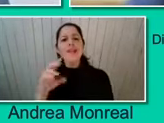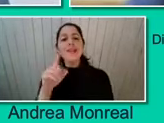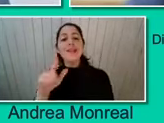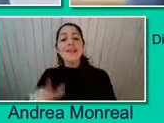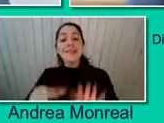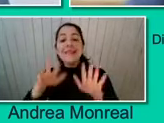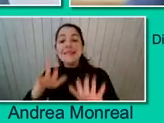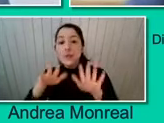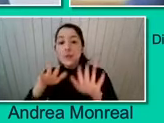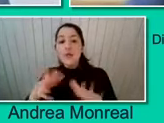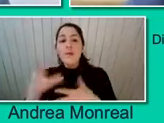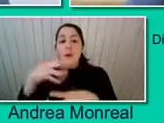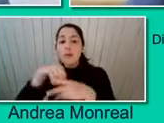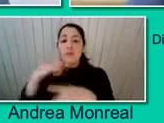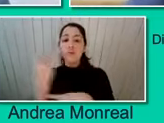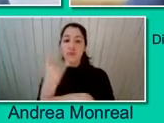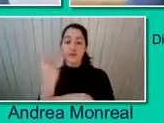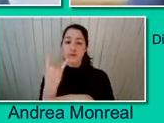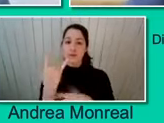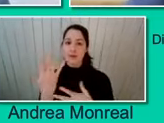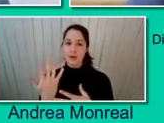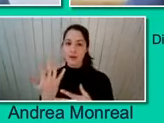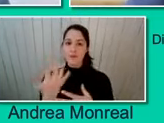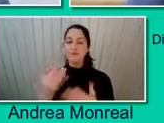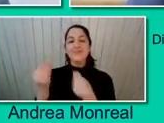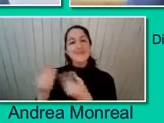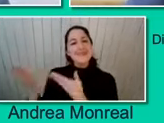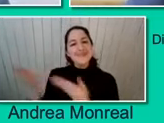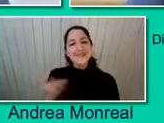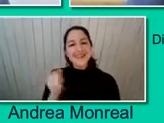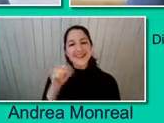universidad. Bienvenida, Andrea.